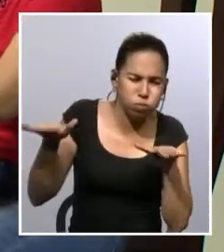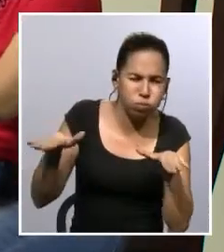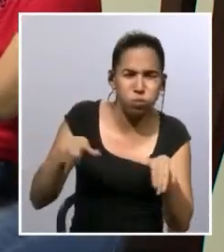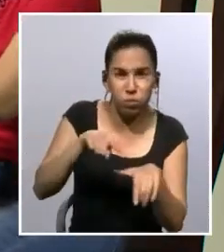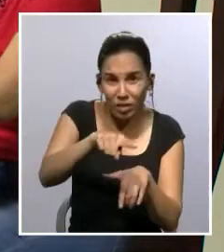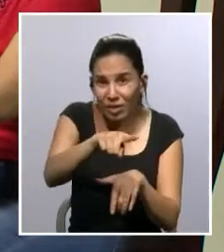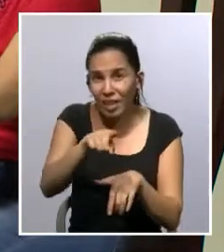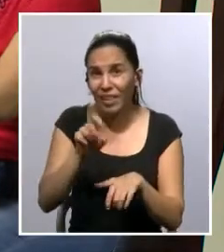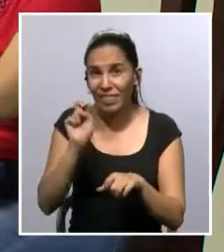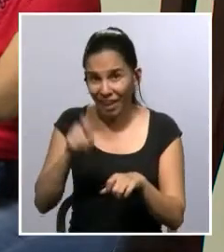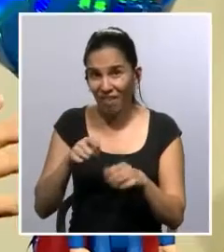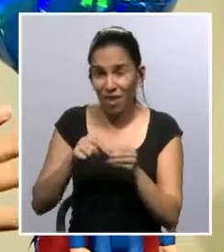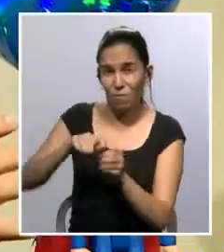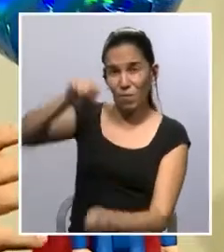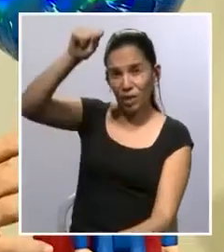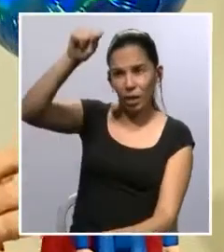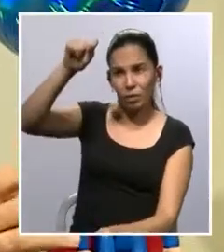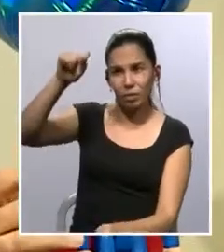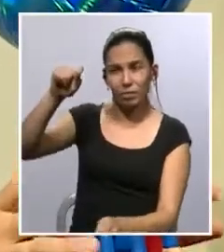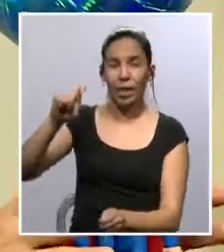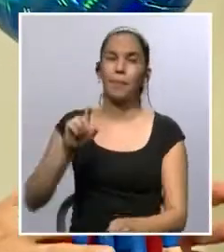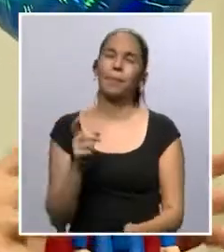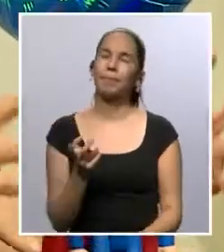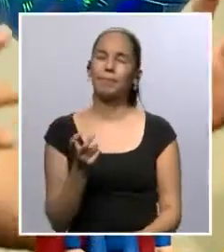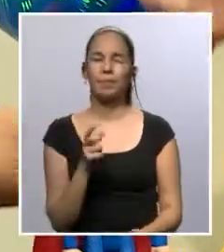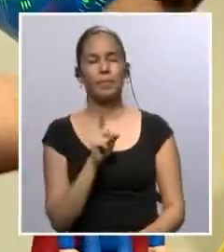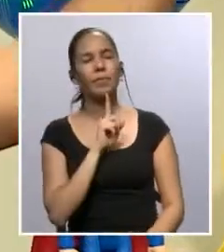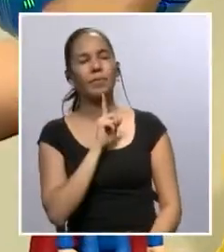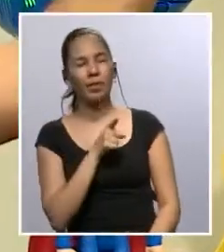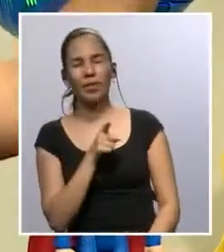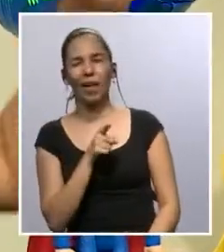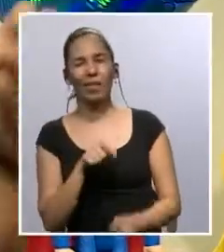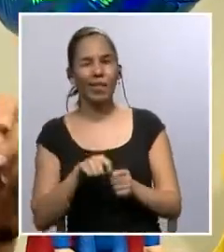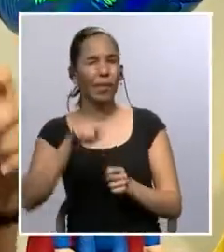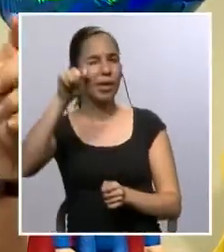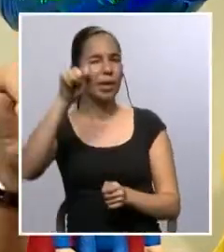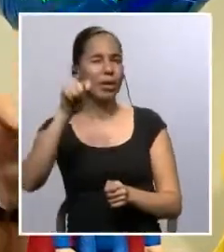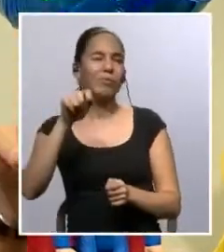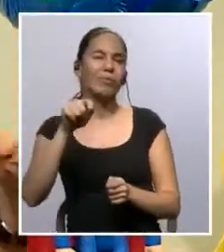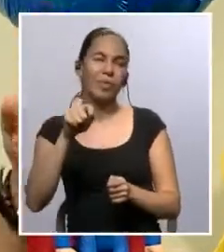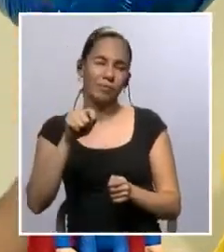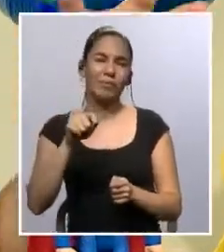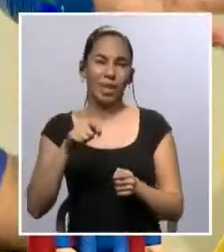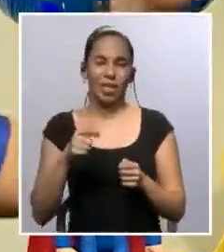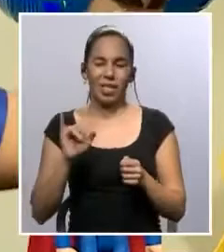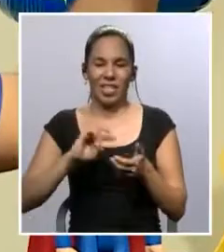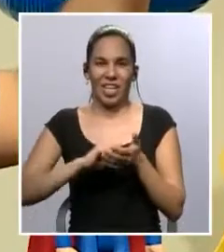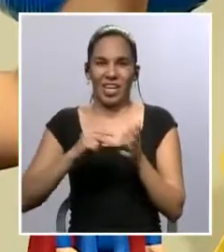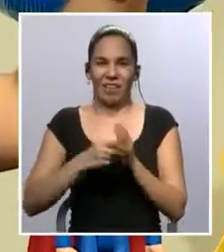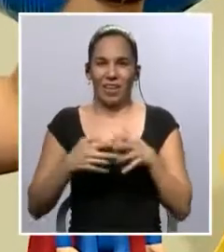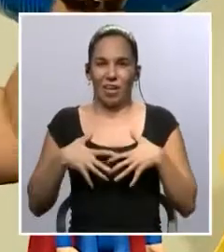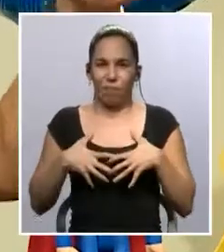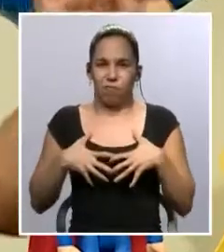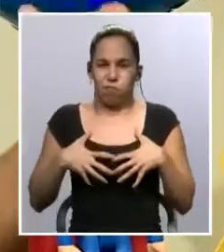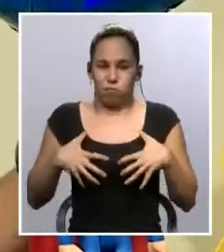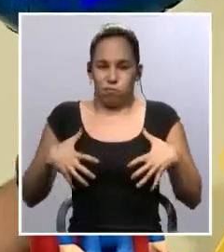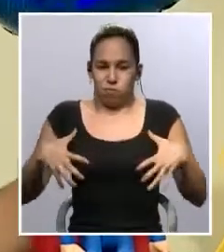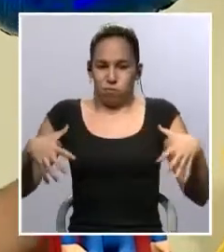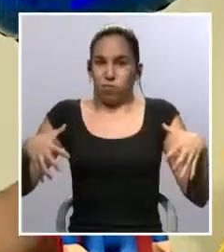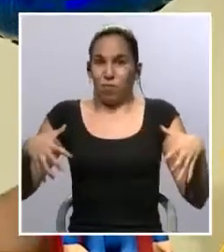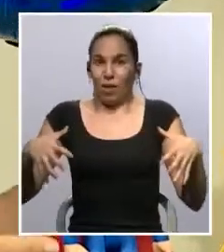a la conclusión de que lo que necesita aumentar es el volumen. Pero algunos piensan que volumen es tamaño. Como